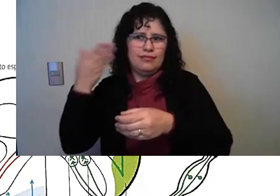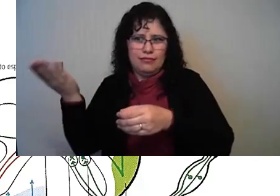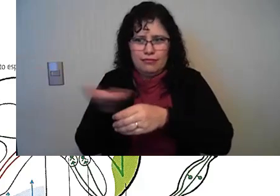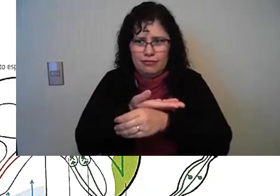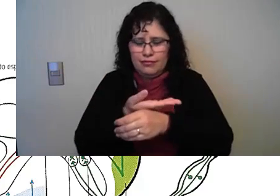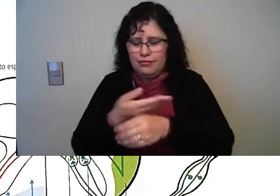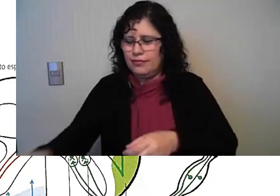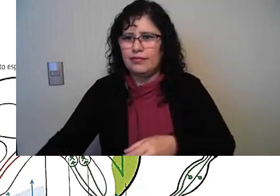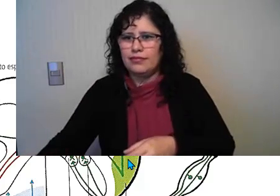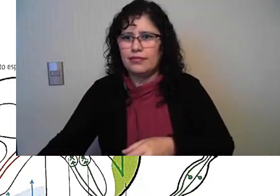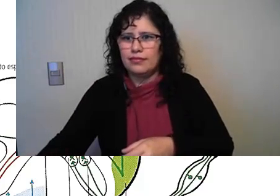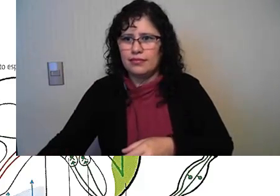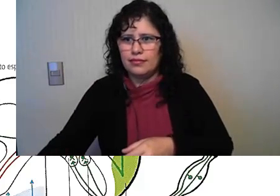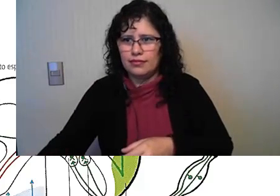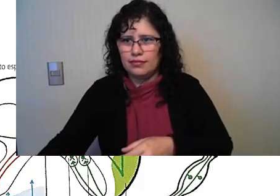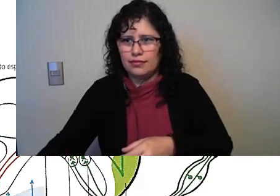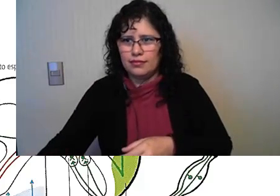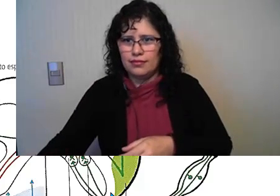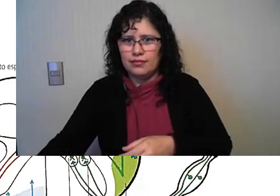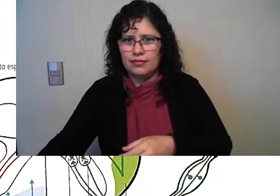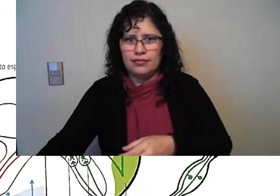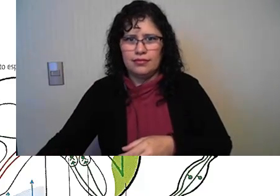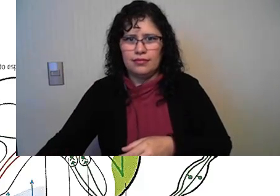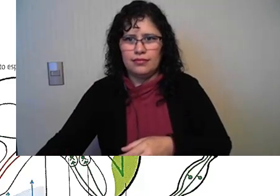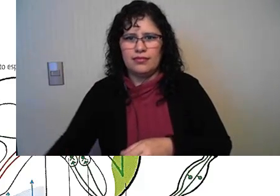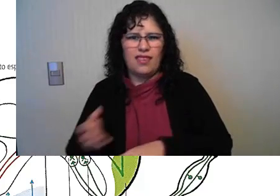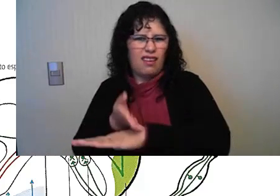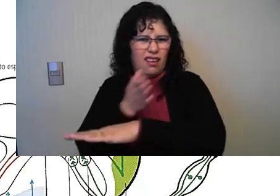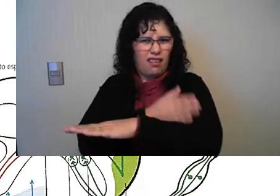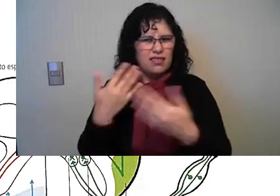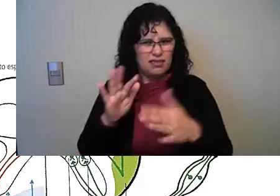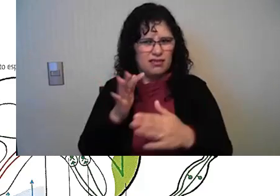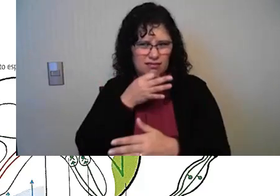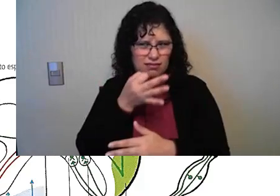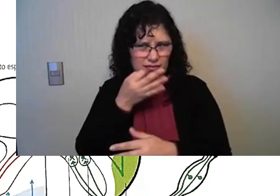Con los elementos que ya habíamos caracterizado, ¿cierto? Estudiado,